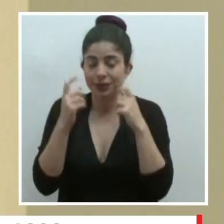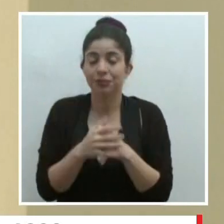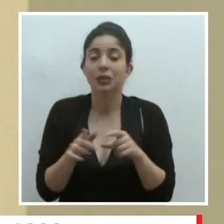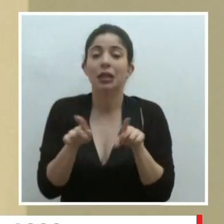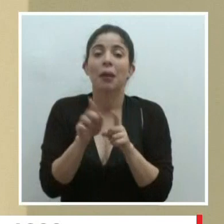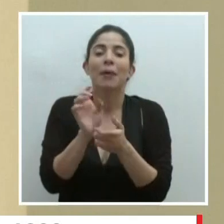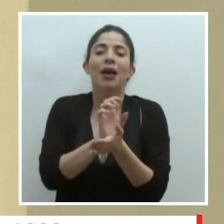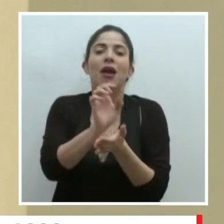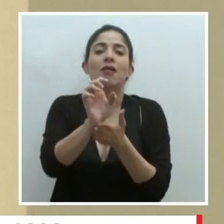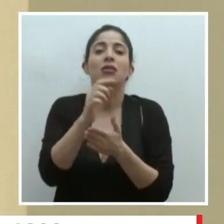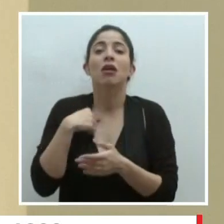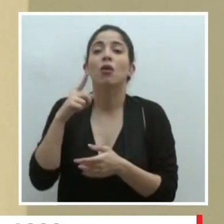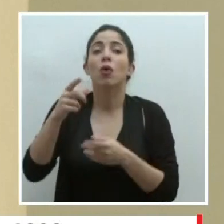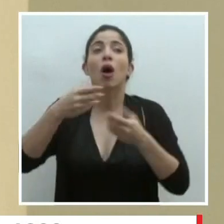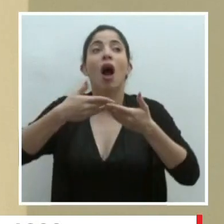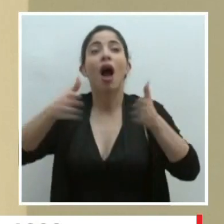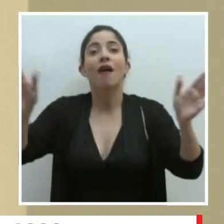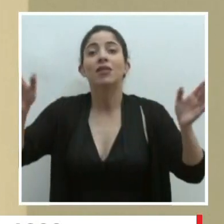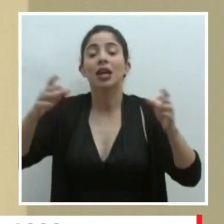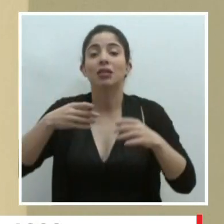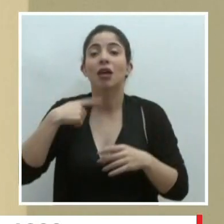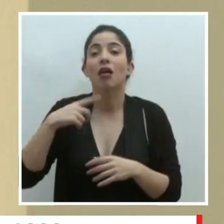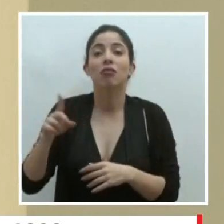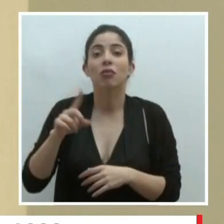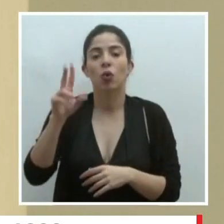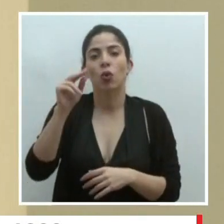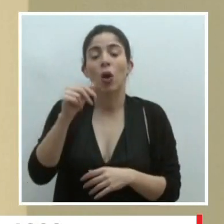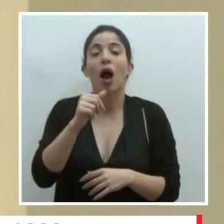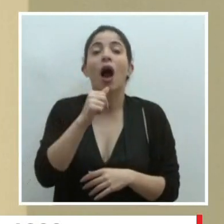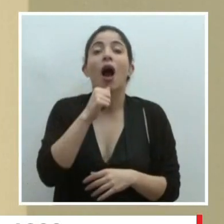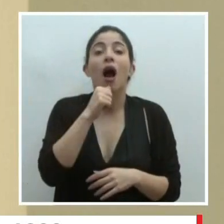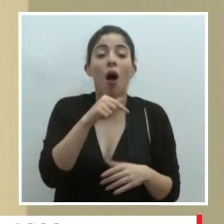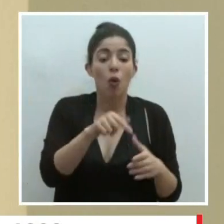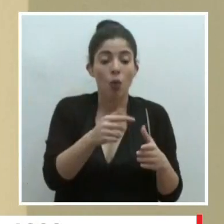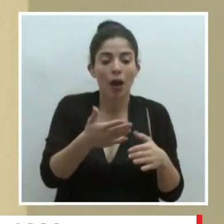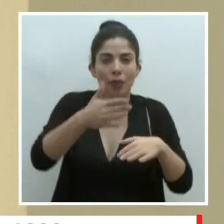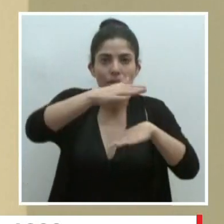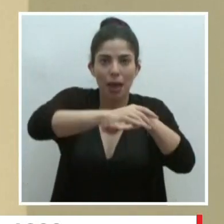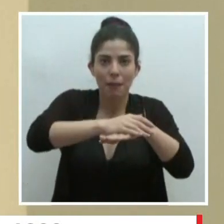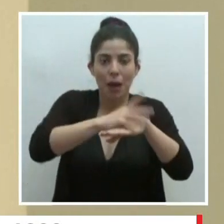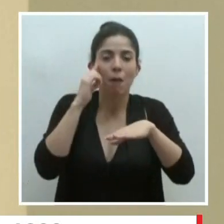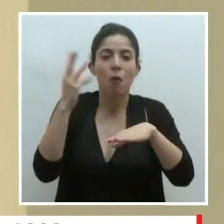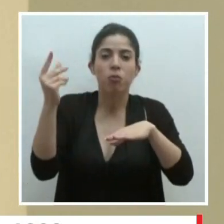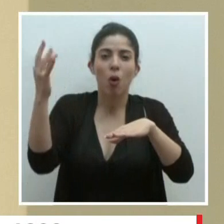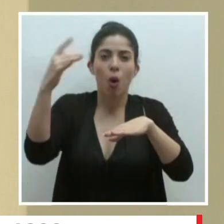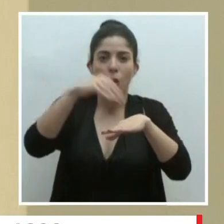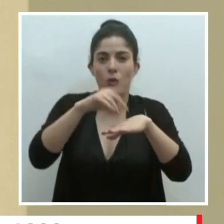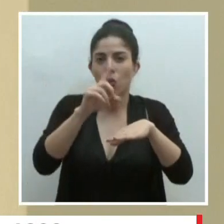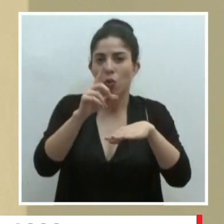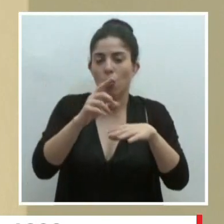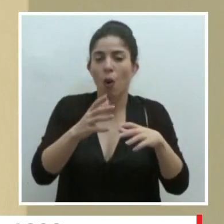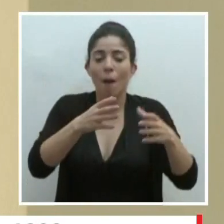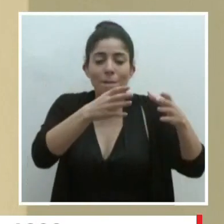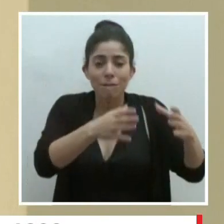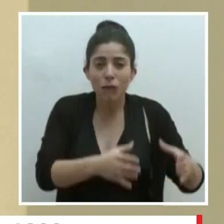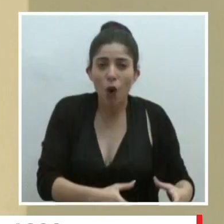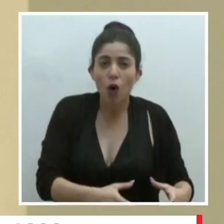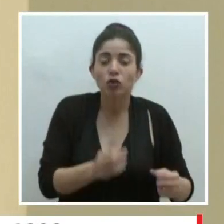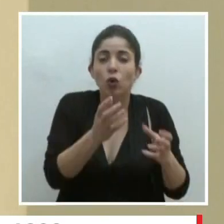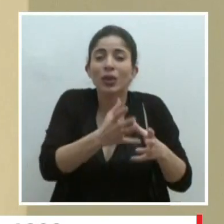evitar exponerse a espacios abiertos, tapar fuentes de agua para que no les caiga este polvo, ¿verdad? En pozos, en recipientes, en